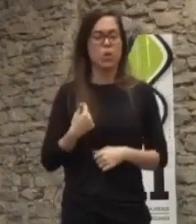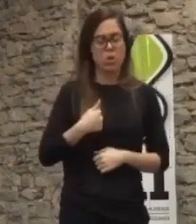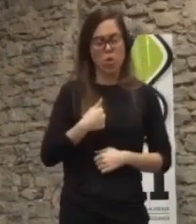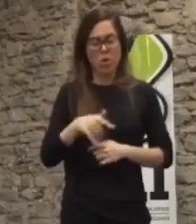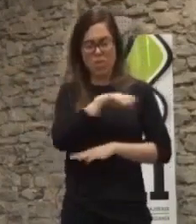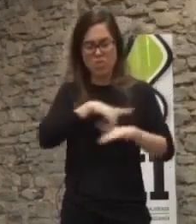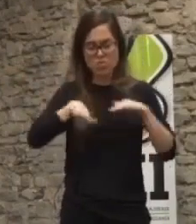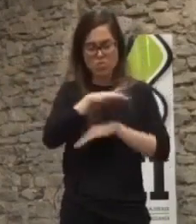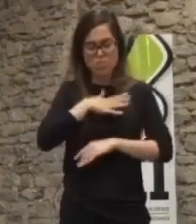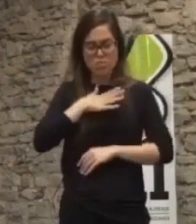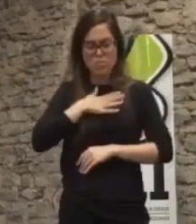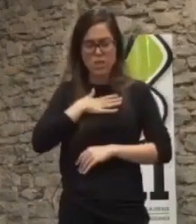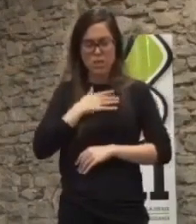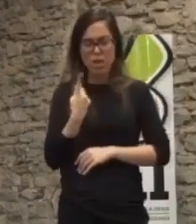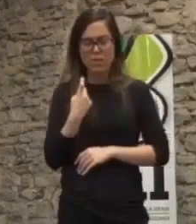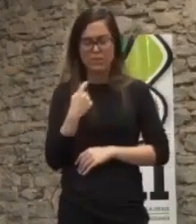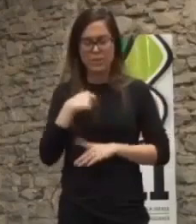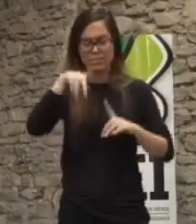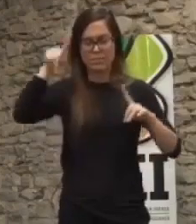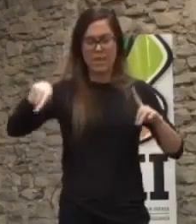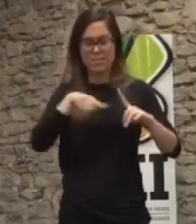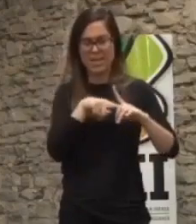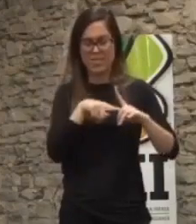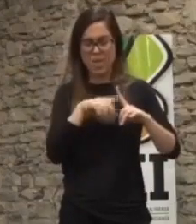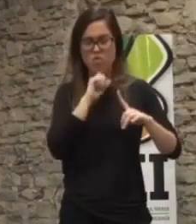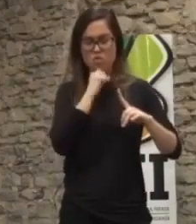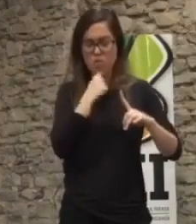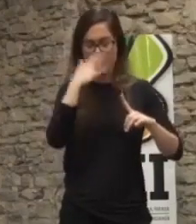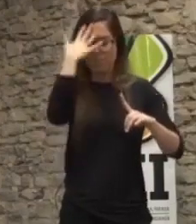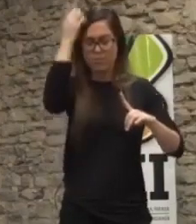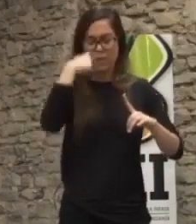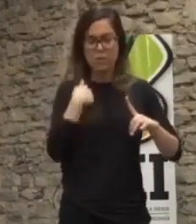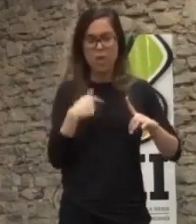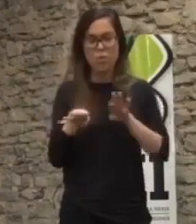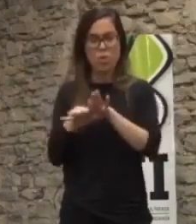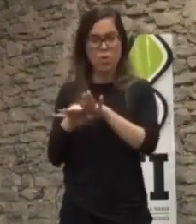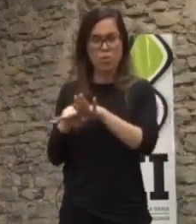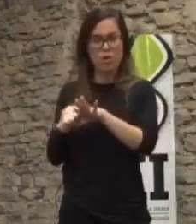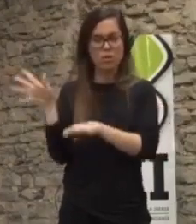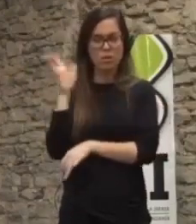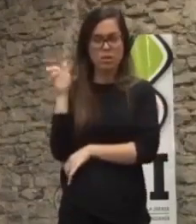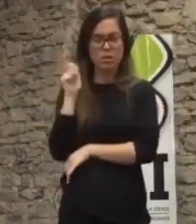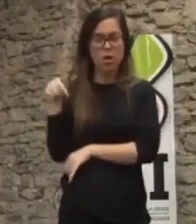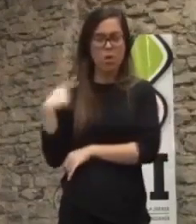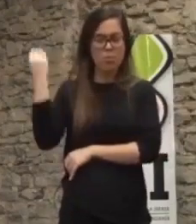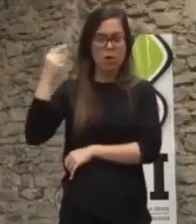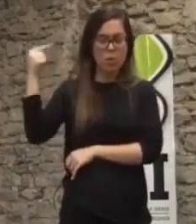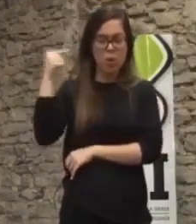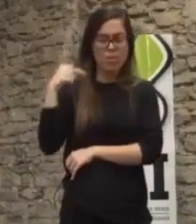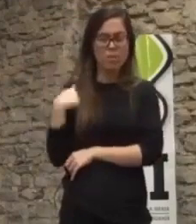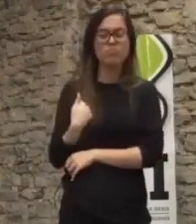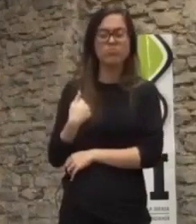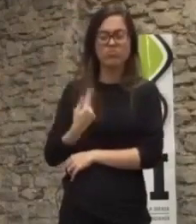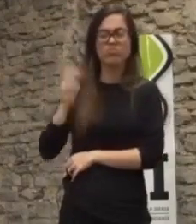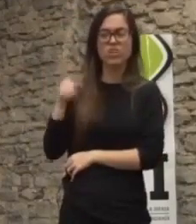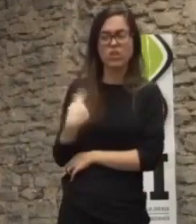que hacer un clic con esa base de la pirámide del odio y cuando escuche estos rumores, estas actitudes prejuiciosas, yo